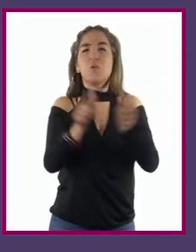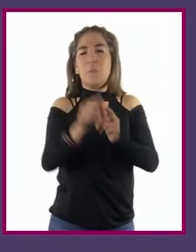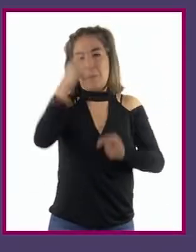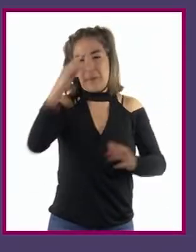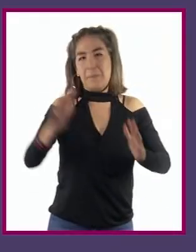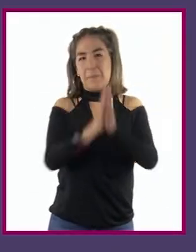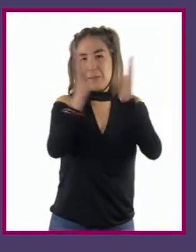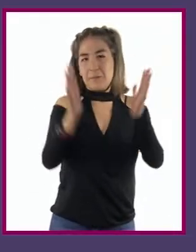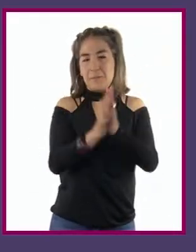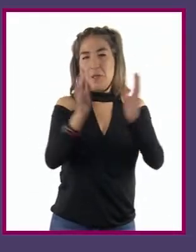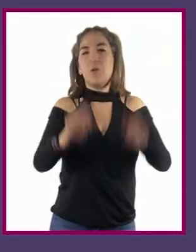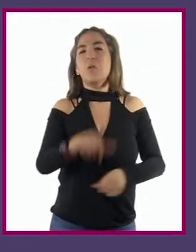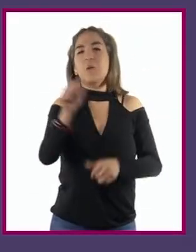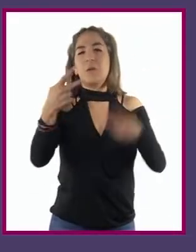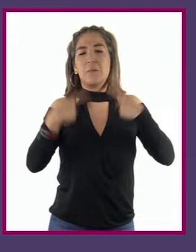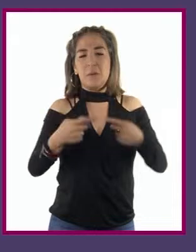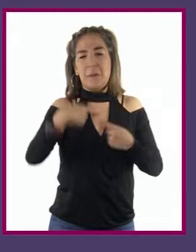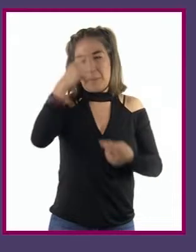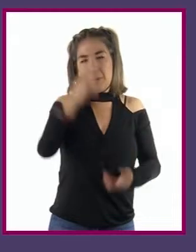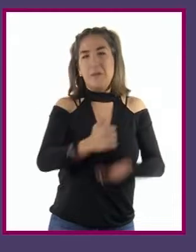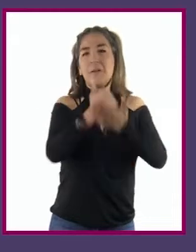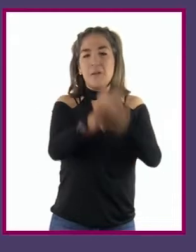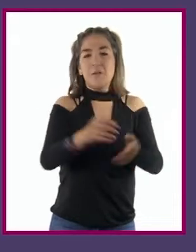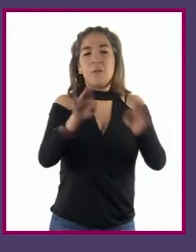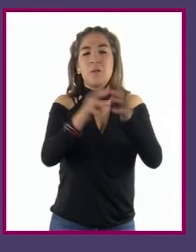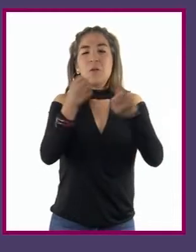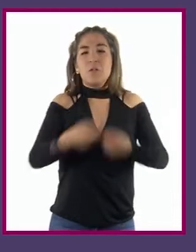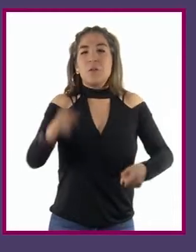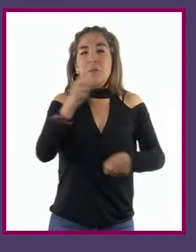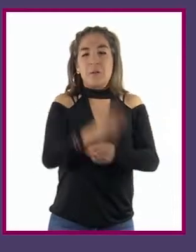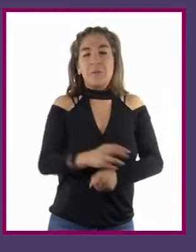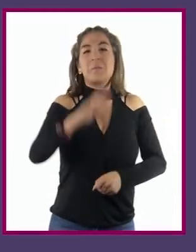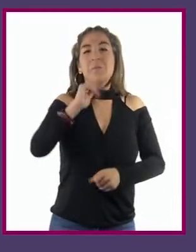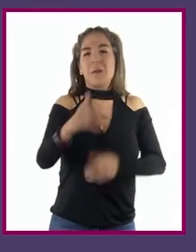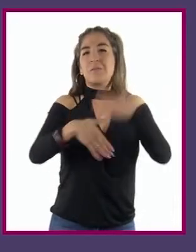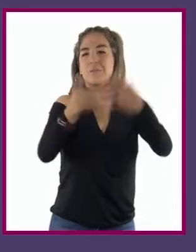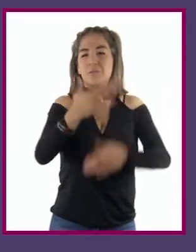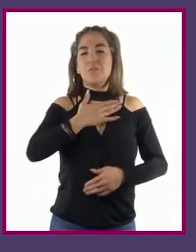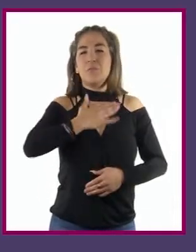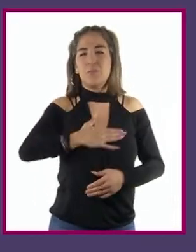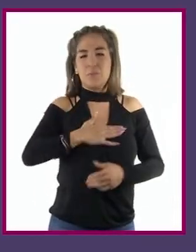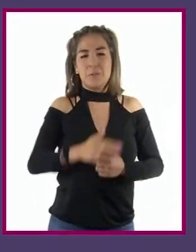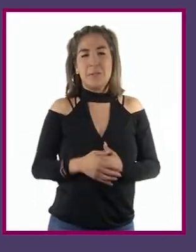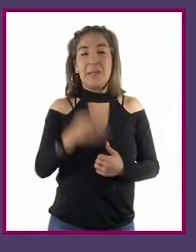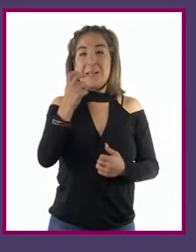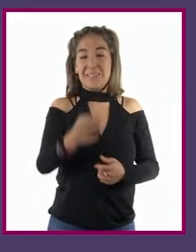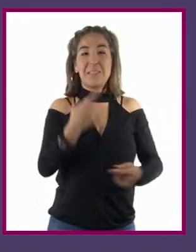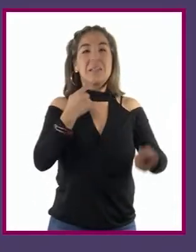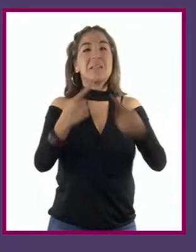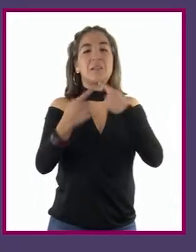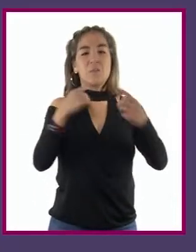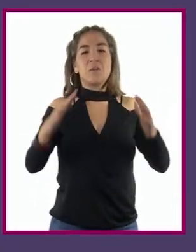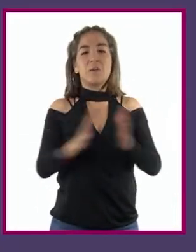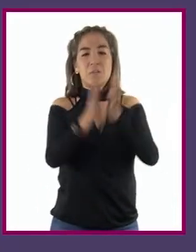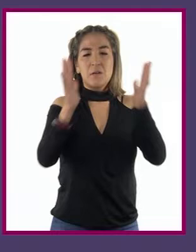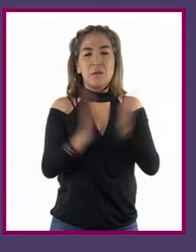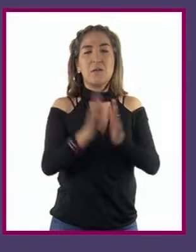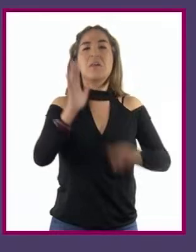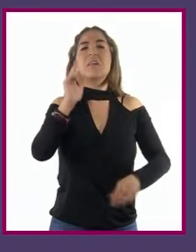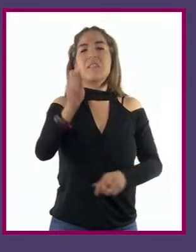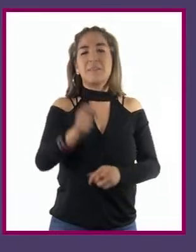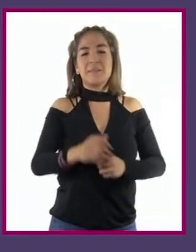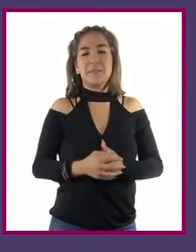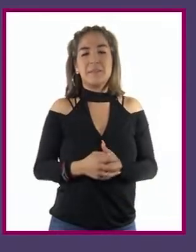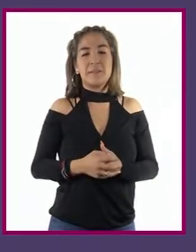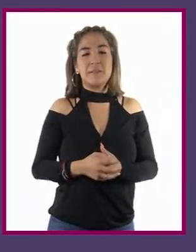demás. Esto nos ayuda a que tengamos una sociedad cada vez más justa. En una democracia, la ciudadanía va más